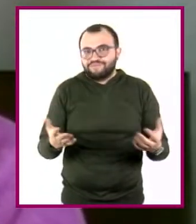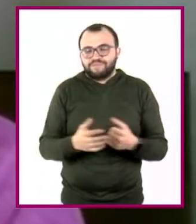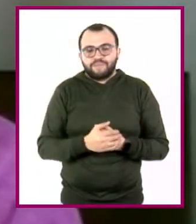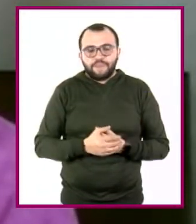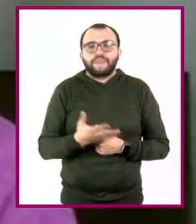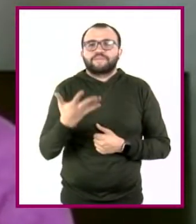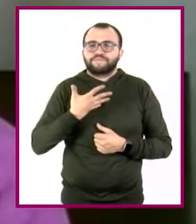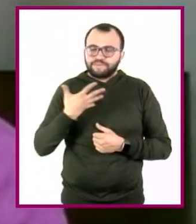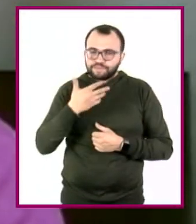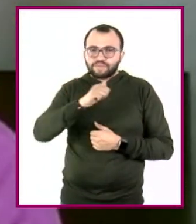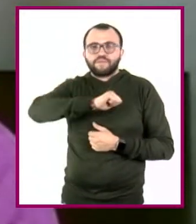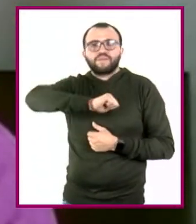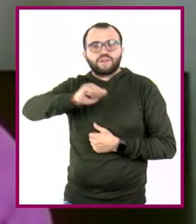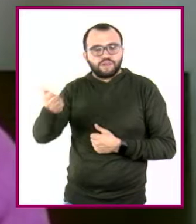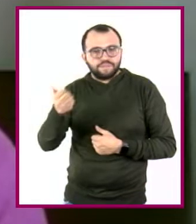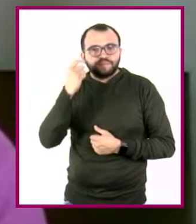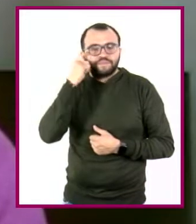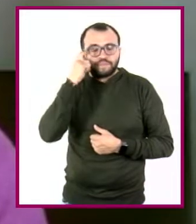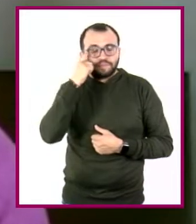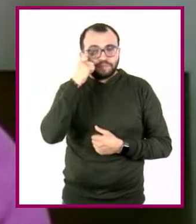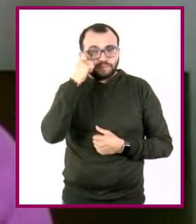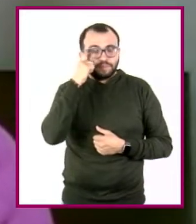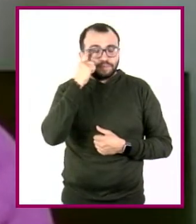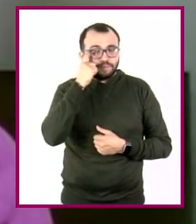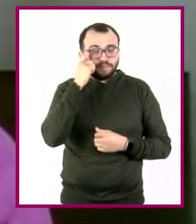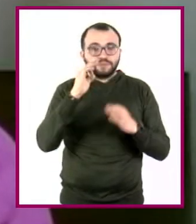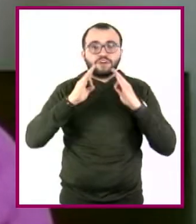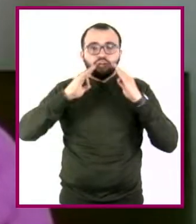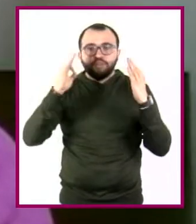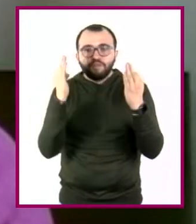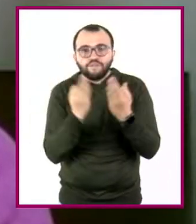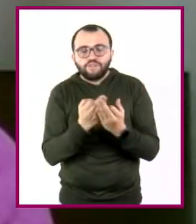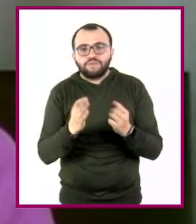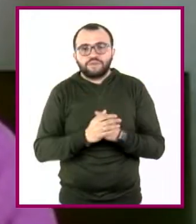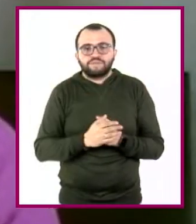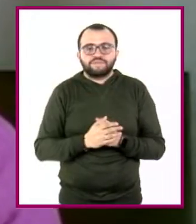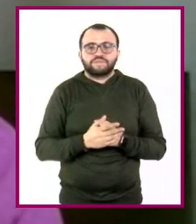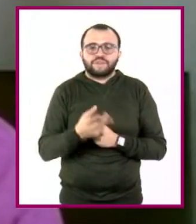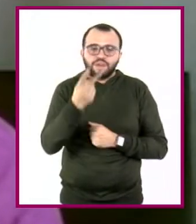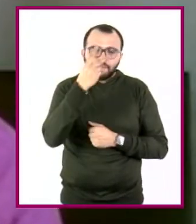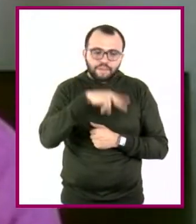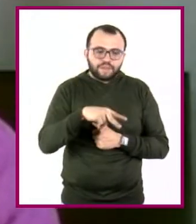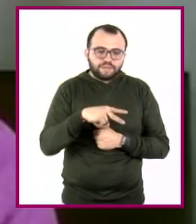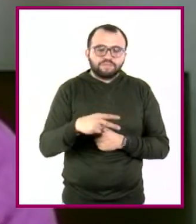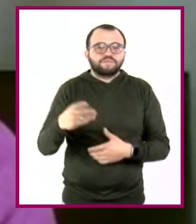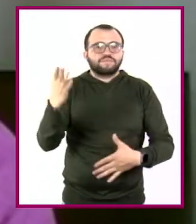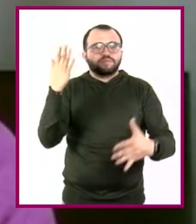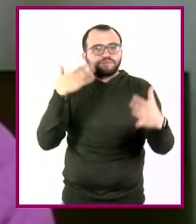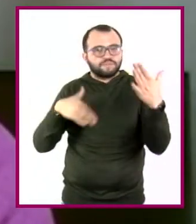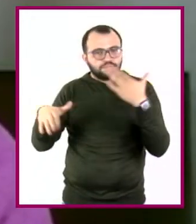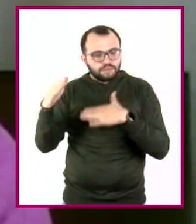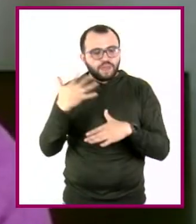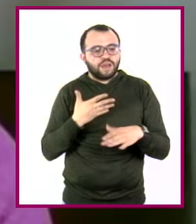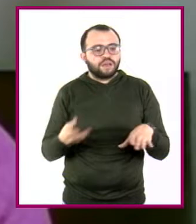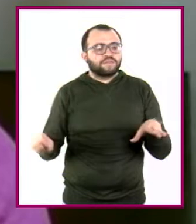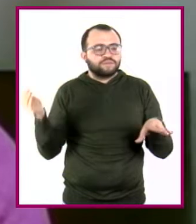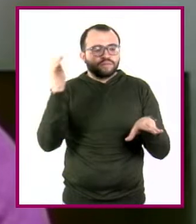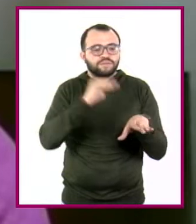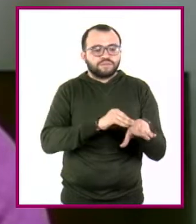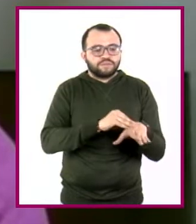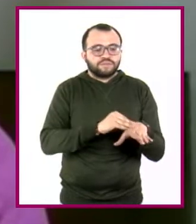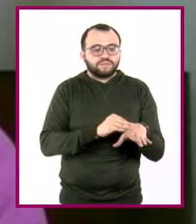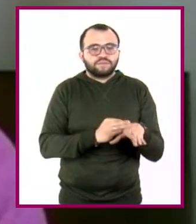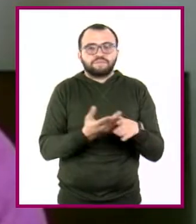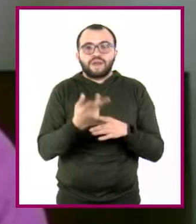hay otra infraestructura. México en otros tiempos pues logró instalar una infraestructura